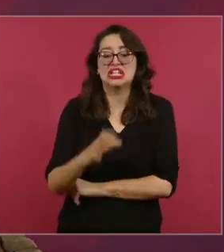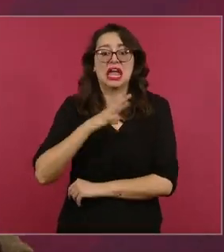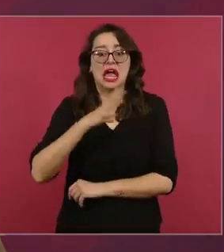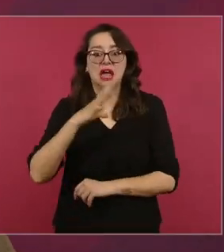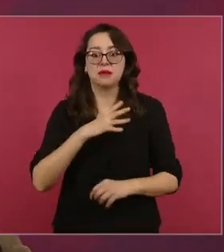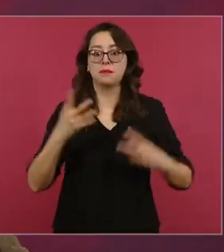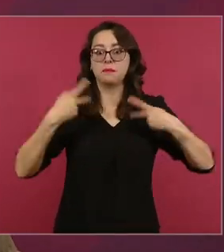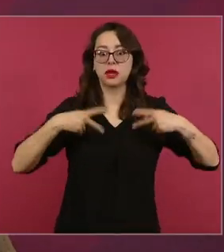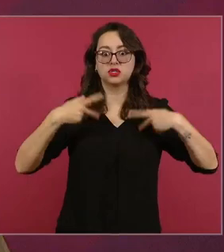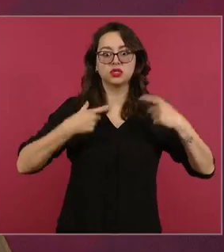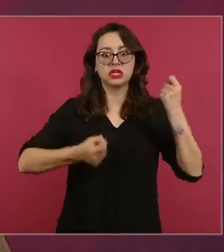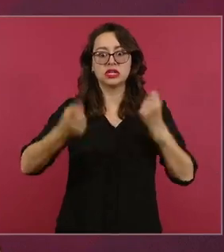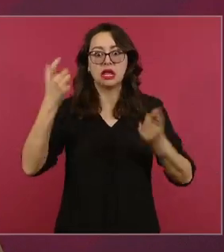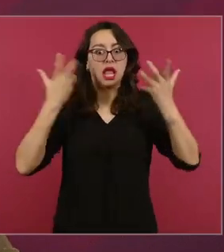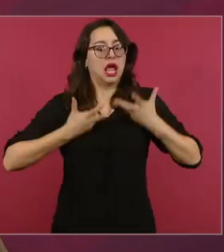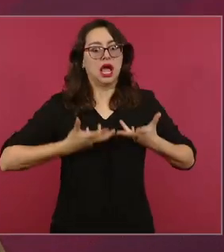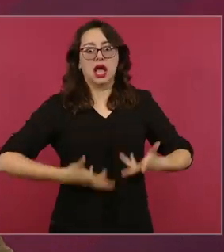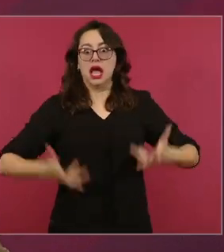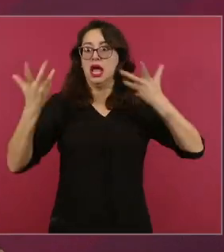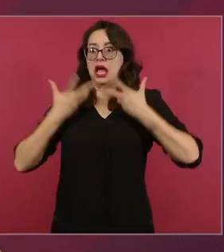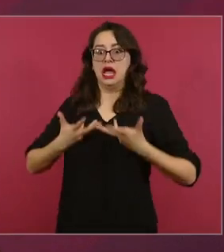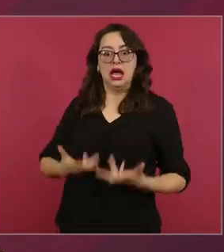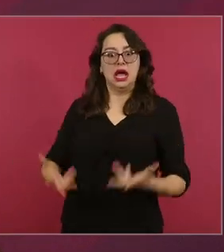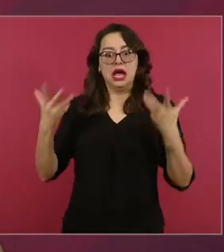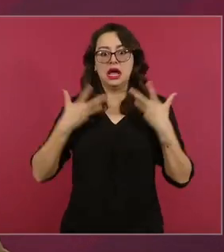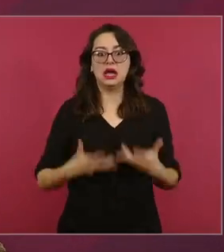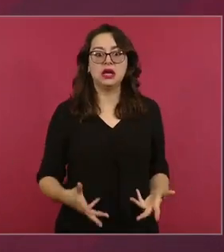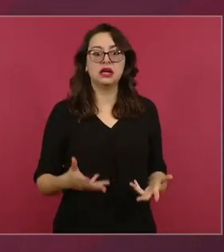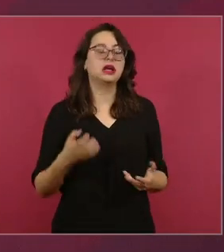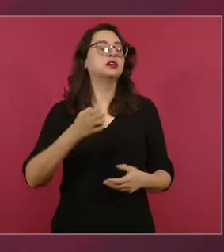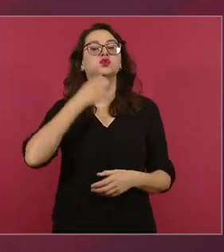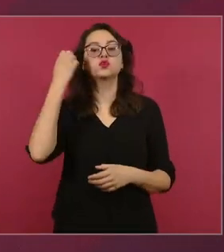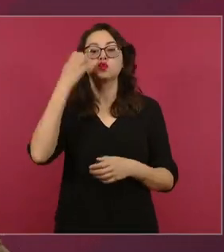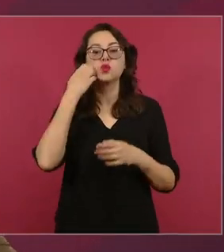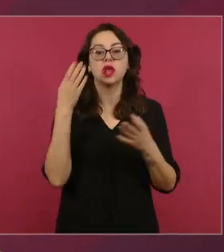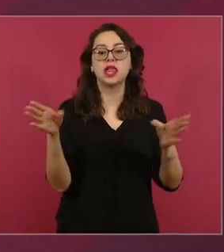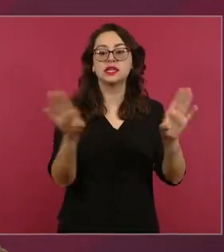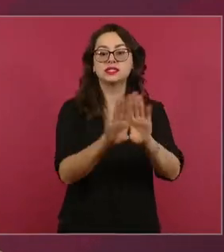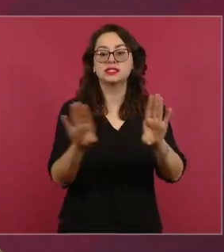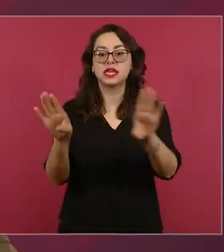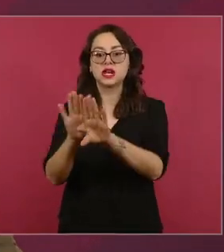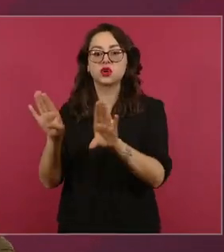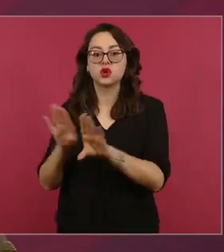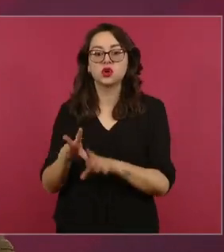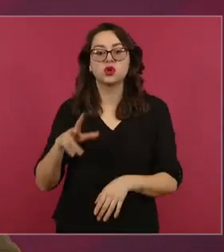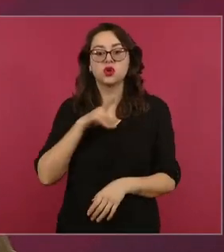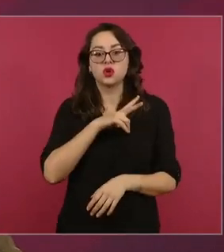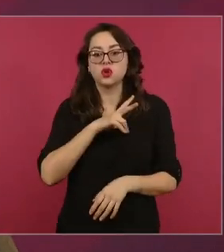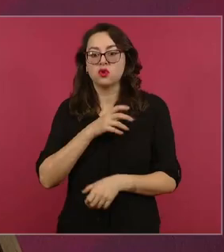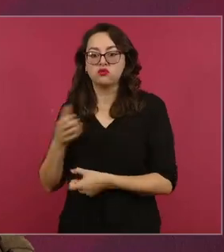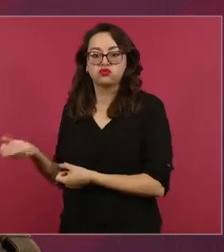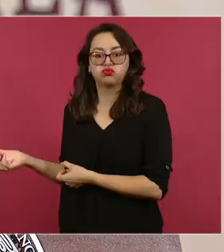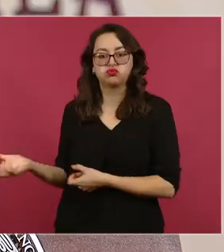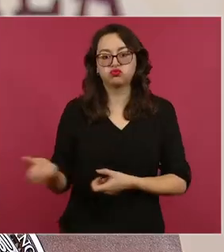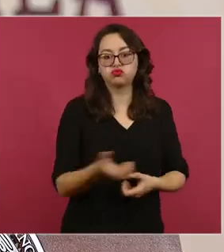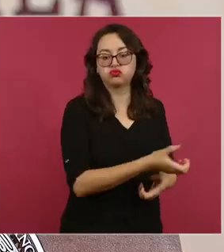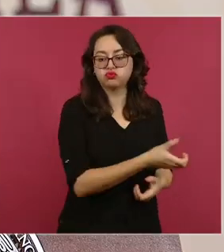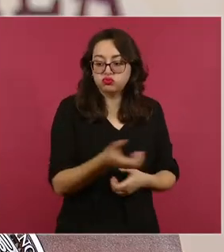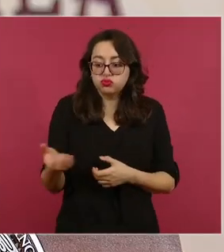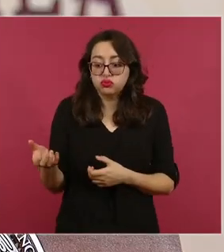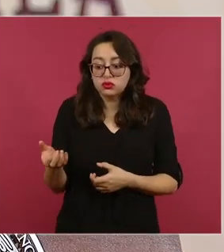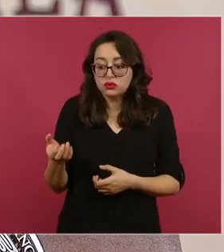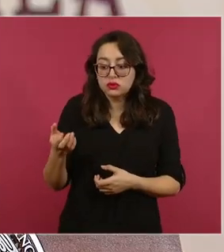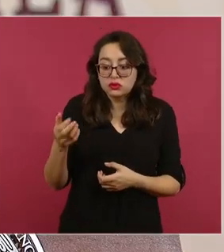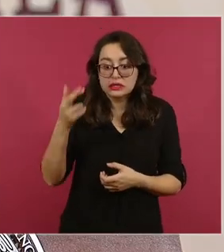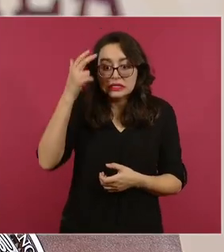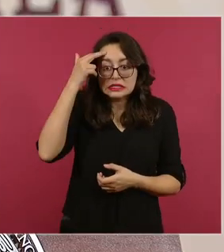En la Universidad Nacional cerró escuelas y las fumigó, pero ¿qué creen? Solo encontraron un insecto. En la